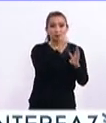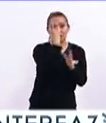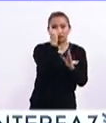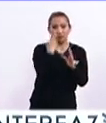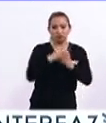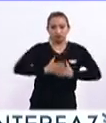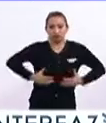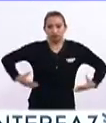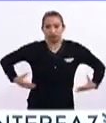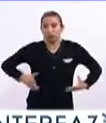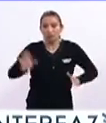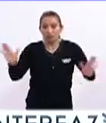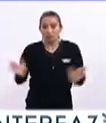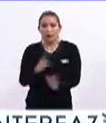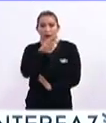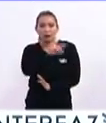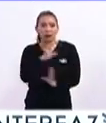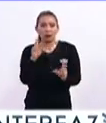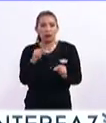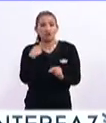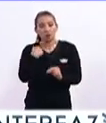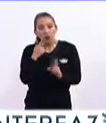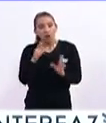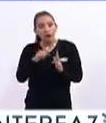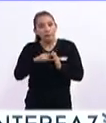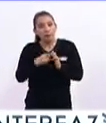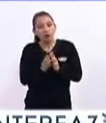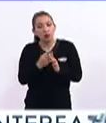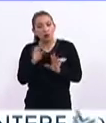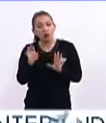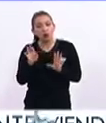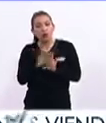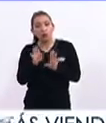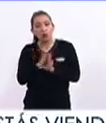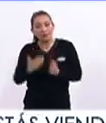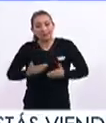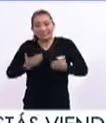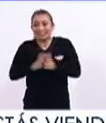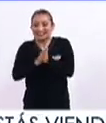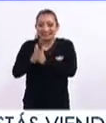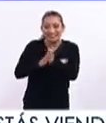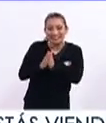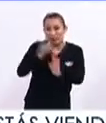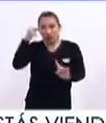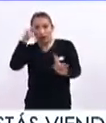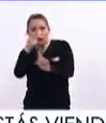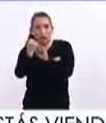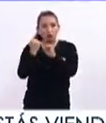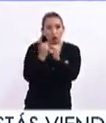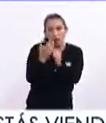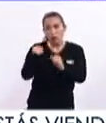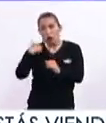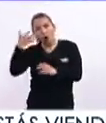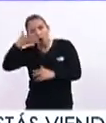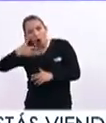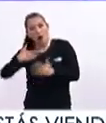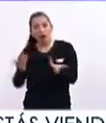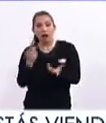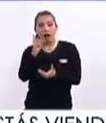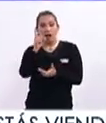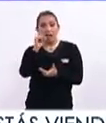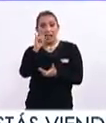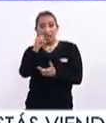diciembre. ¿Por qué? Porque a lo mejor voy a entrar tal vez con la motivación que traigo del propósito de Año Nuevo, lo que sea, entro en una dieta